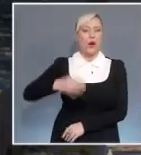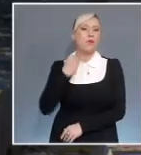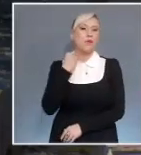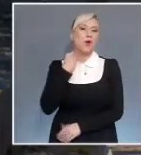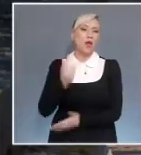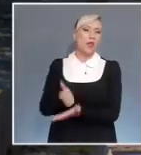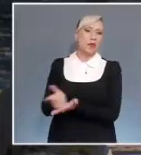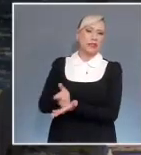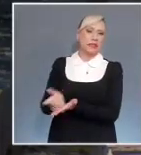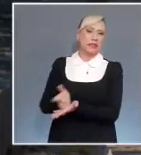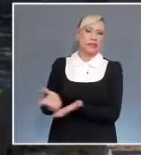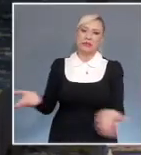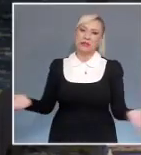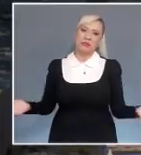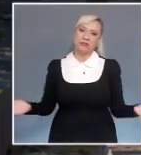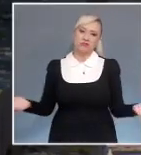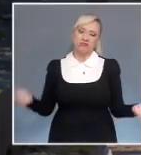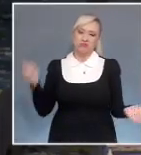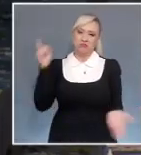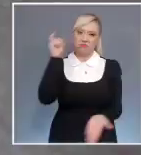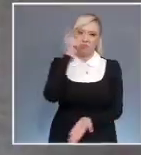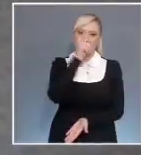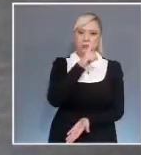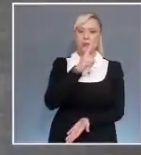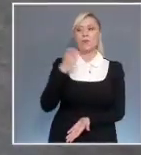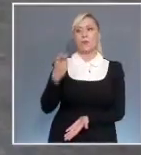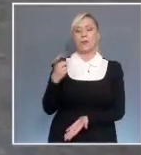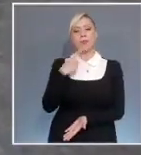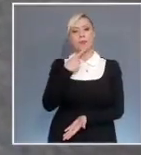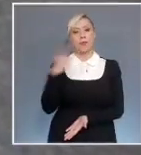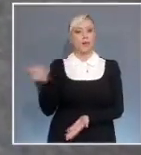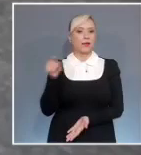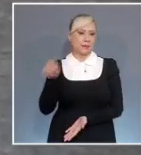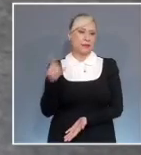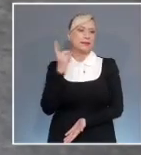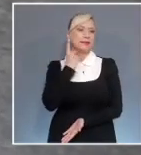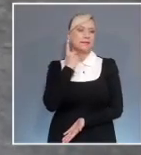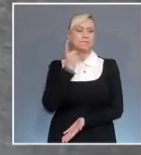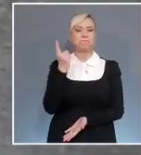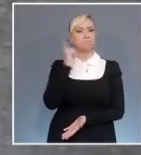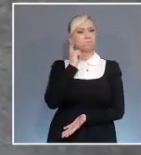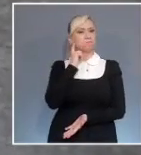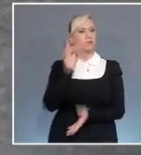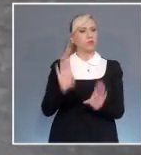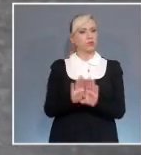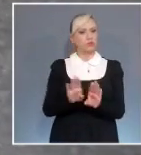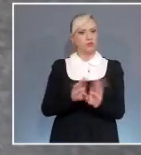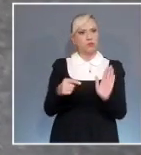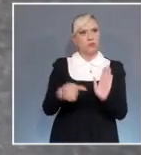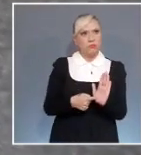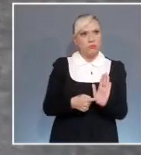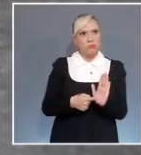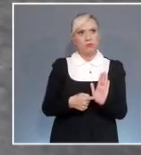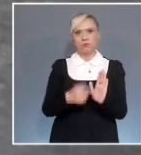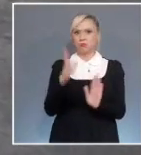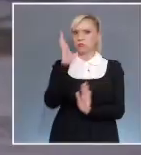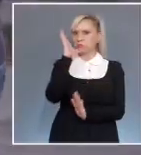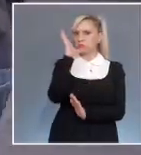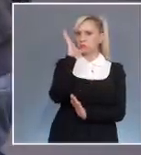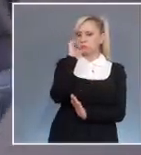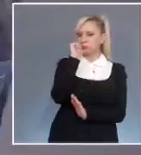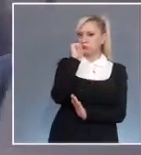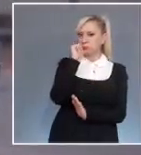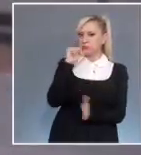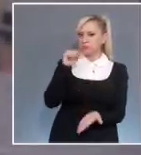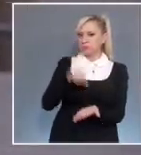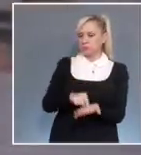concreto, el legislador no consideró prudente que cuando se reclaman las prestaciones en cuestión no fuera necesario agotar la etapa conciliatoria para acudir